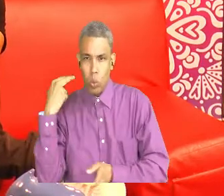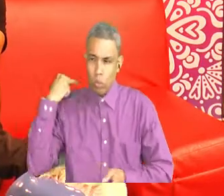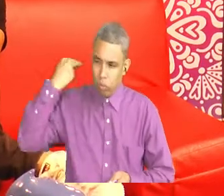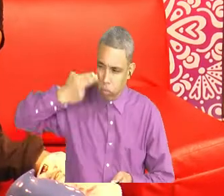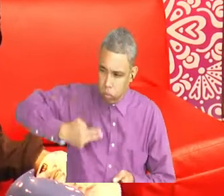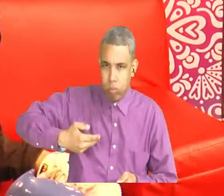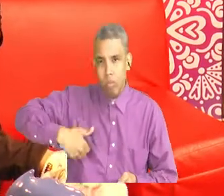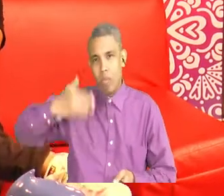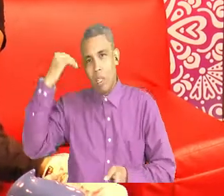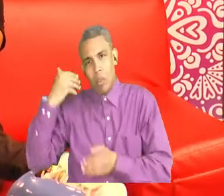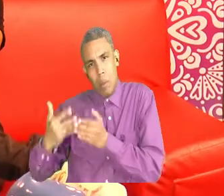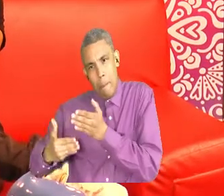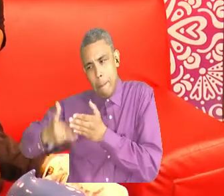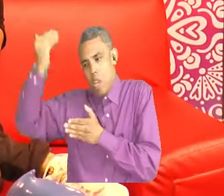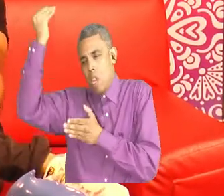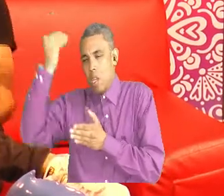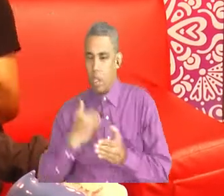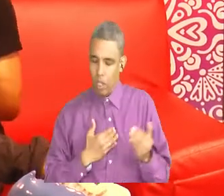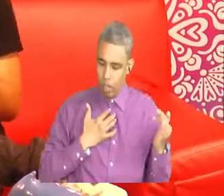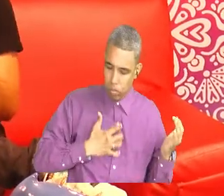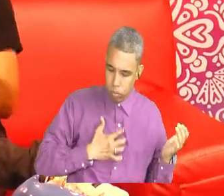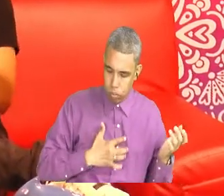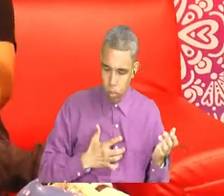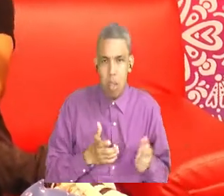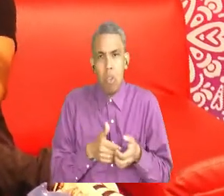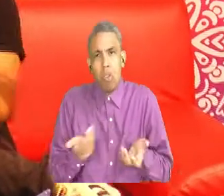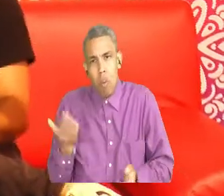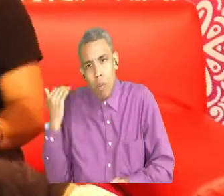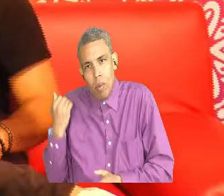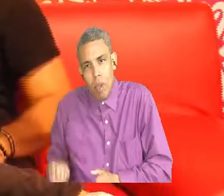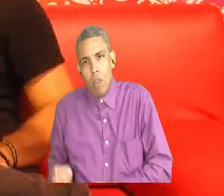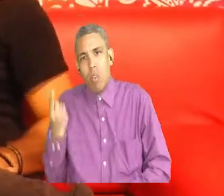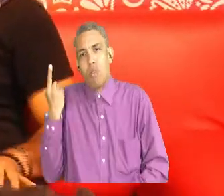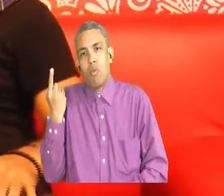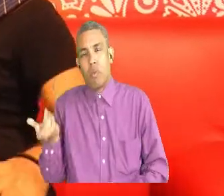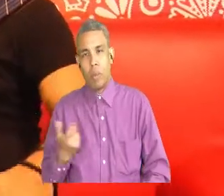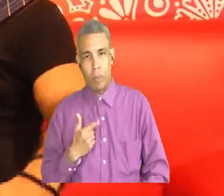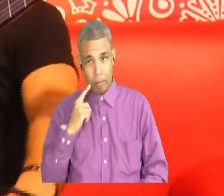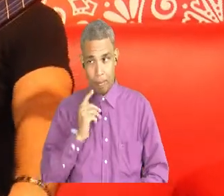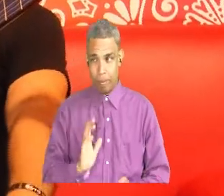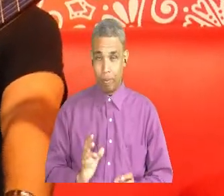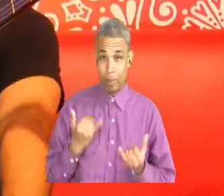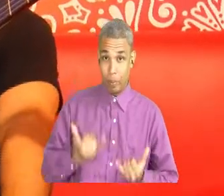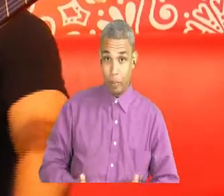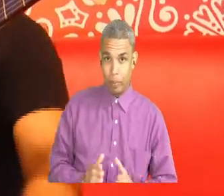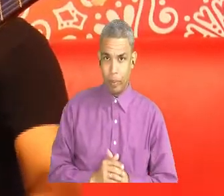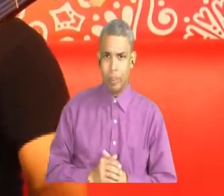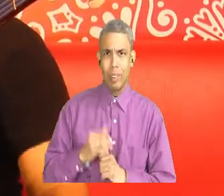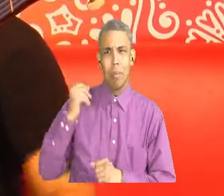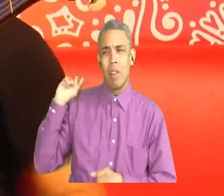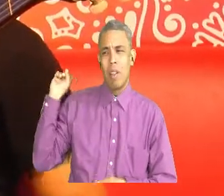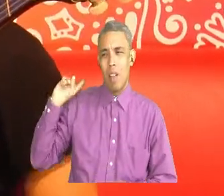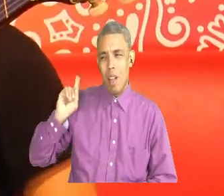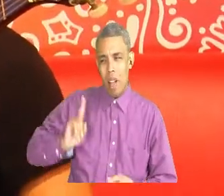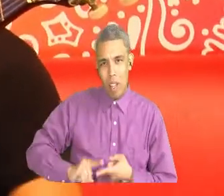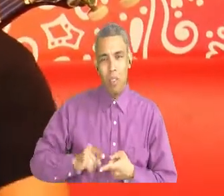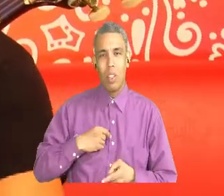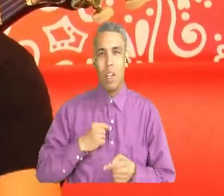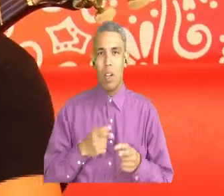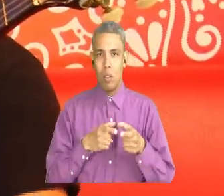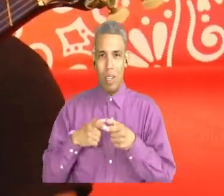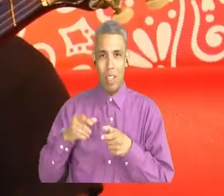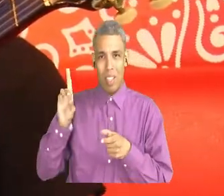ahorita? Bueno, Goyo es un artista con 4 producciones musicales en el mercado. Ahorita, pues, un poco atrasados